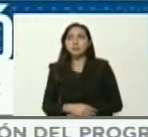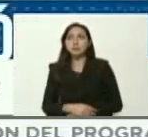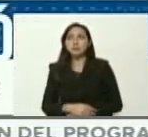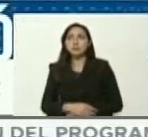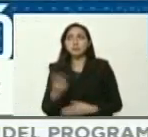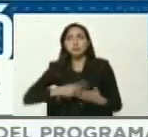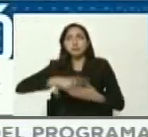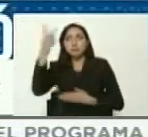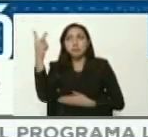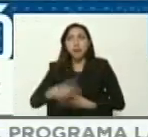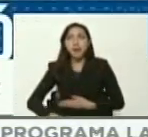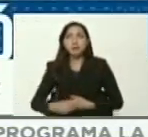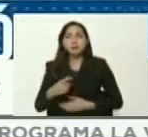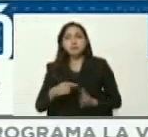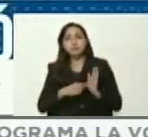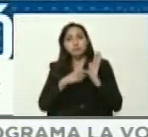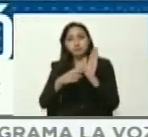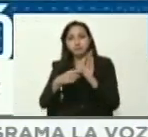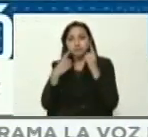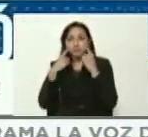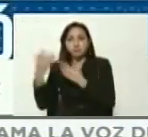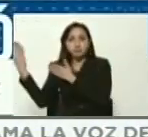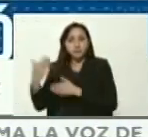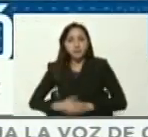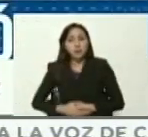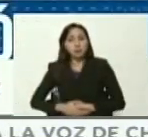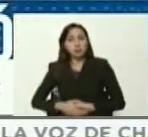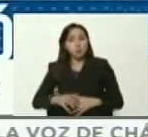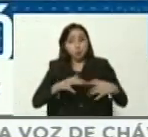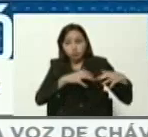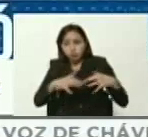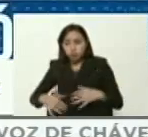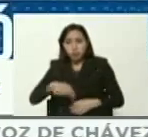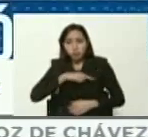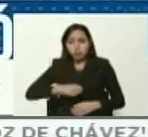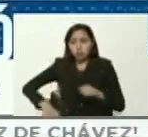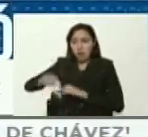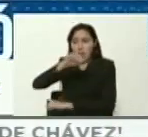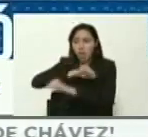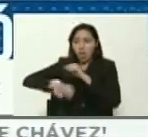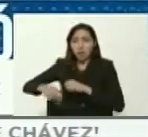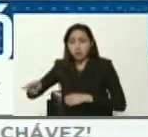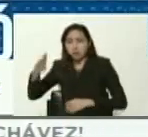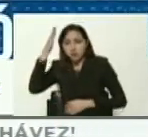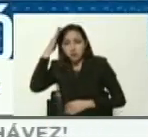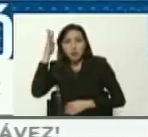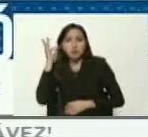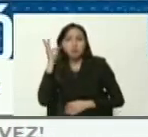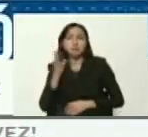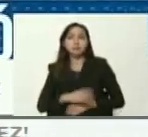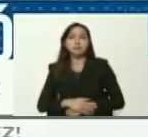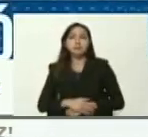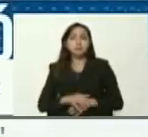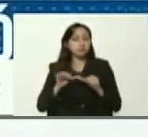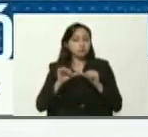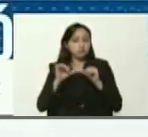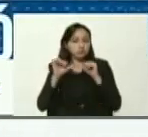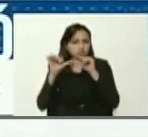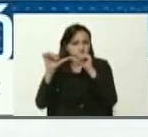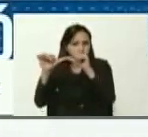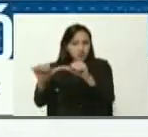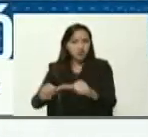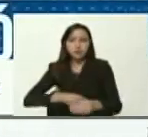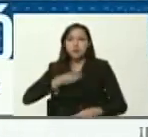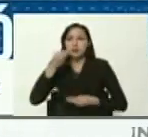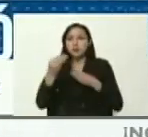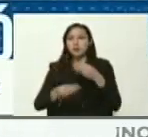patria 2025. En esta batalla es que estamos, Angélica, mira, en esta batalla permanente,